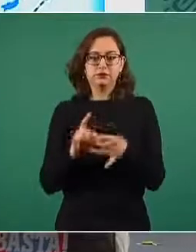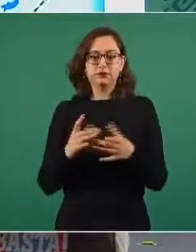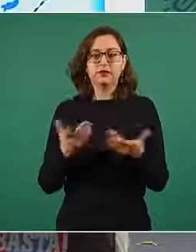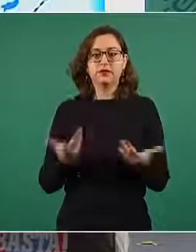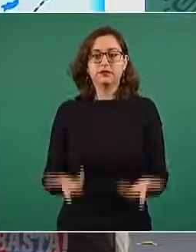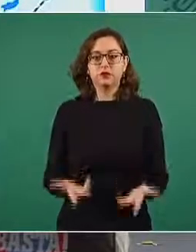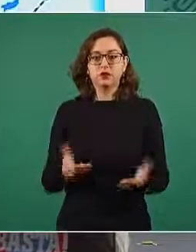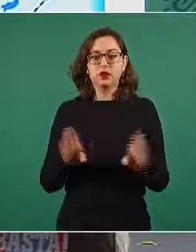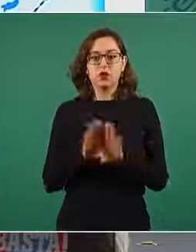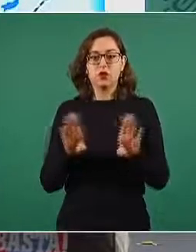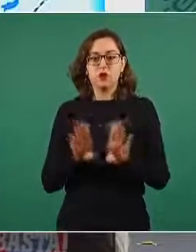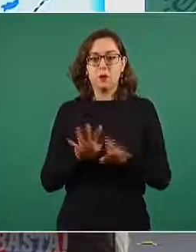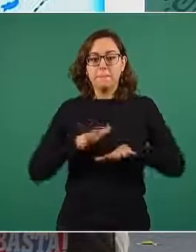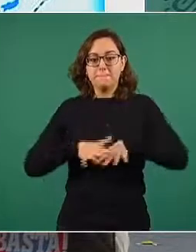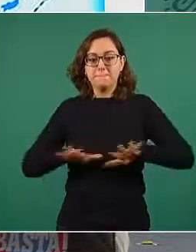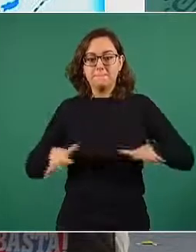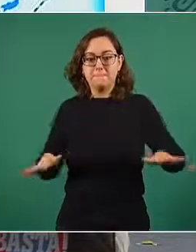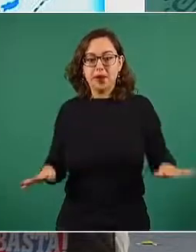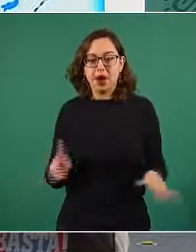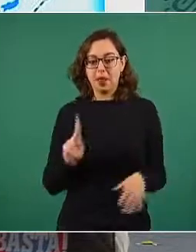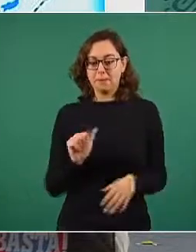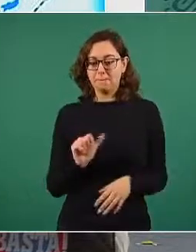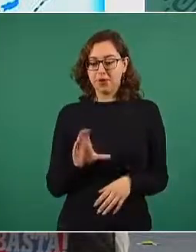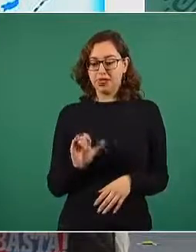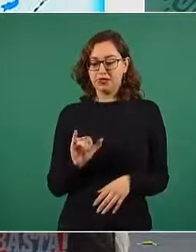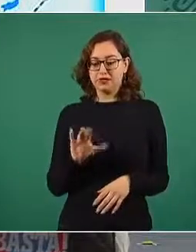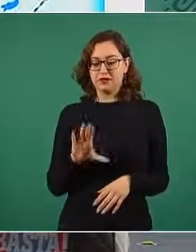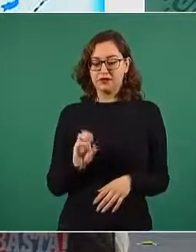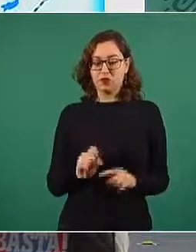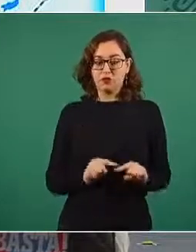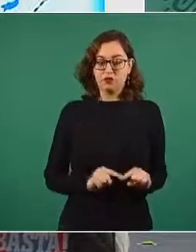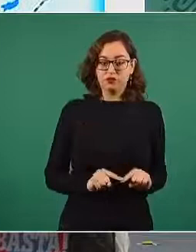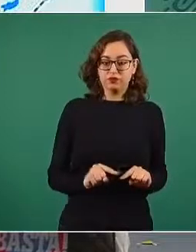Pacífico con el Atlántico, sobre todo